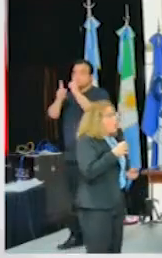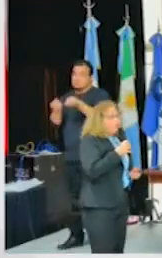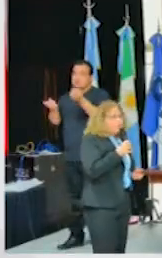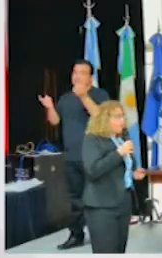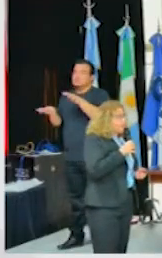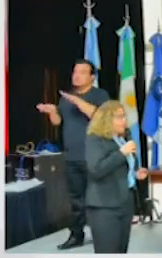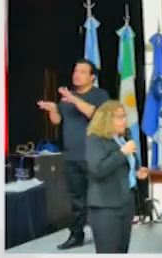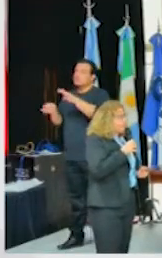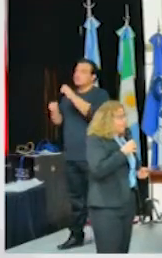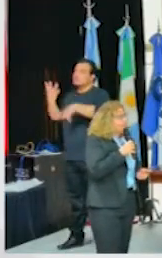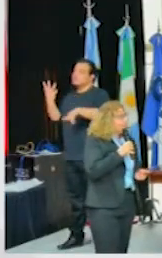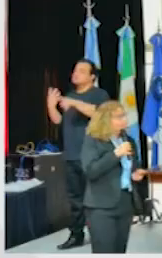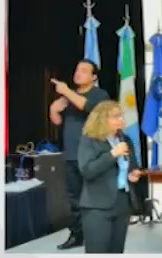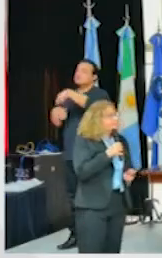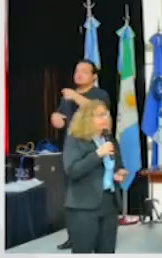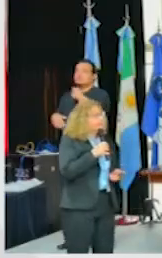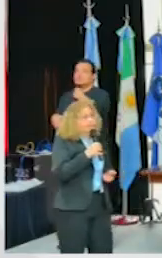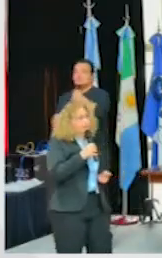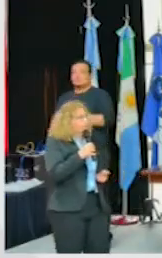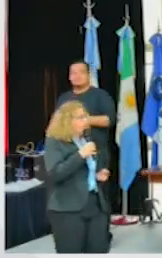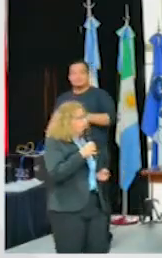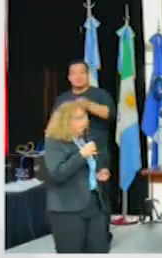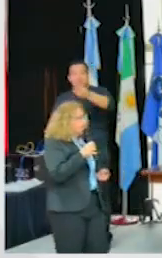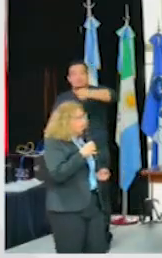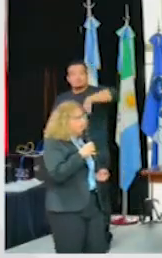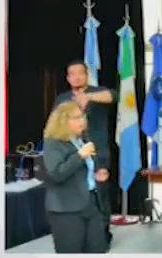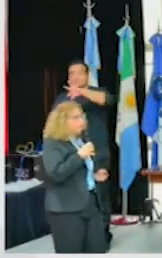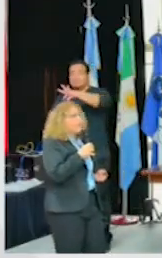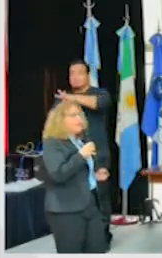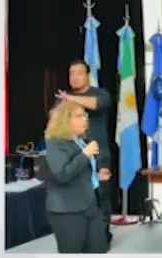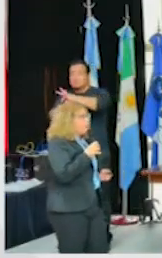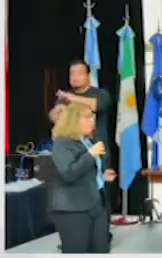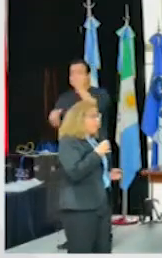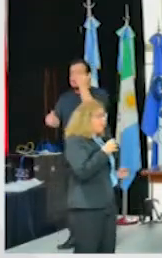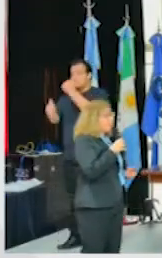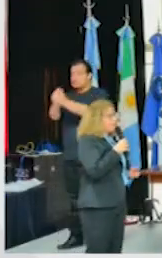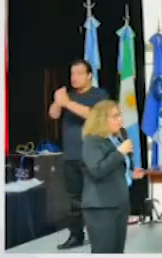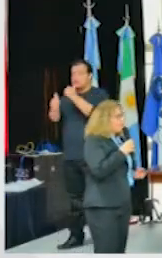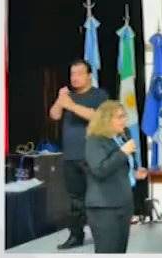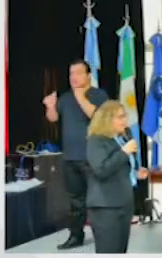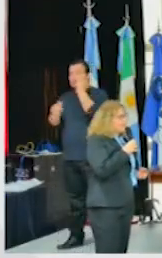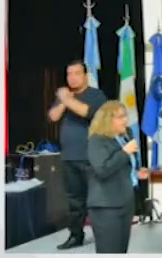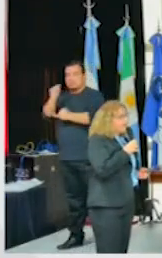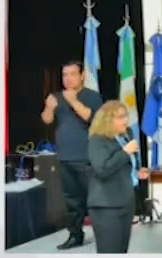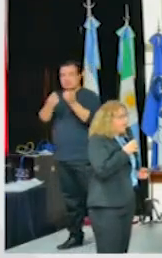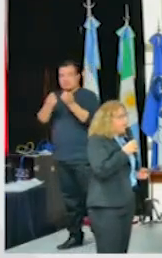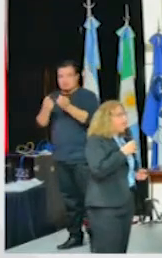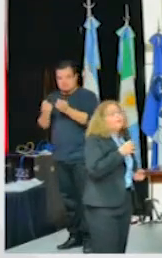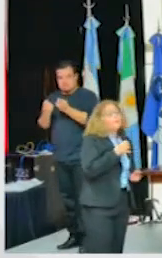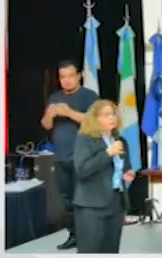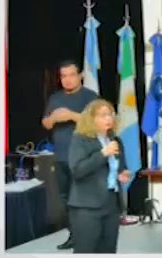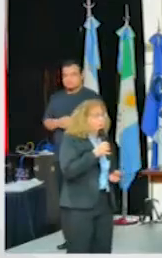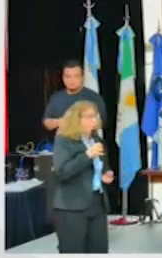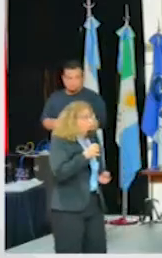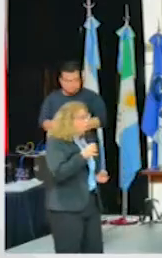No hay forma de ejercer la medicina sin aprender a escuchar y contar historias. No hay medicina responsable sin ciencia que la respalde,